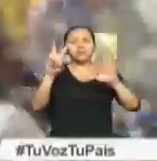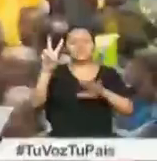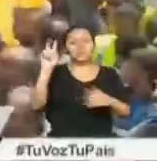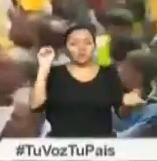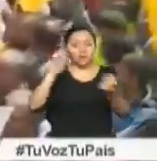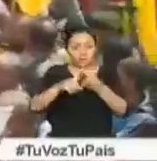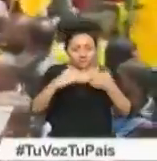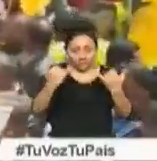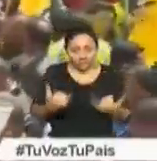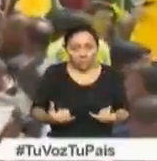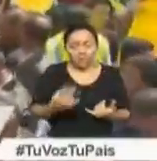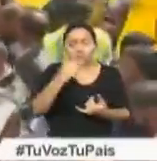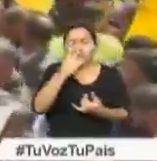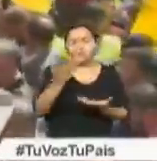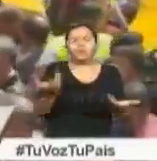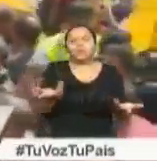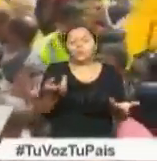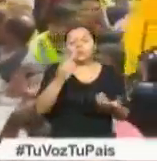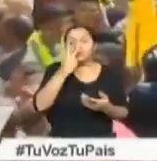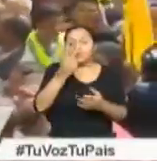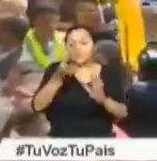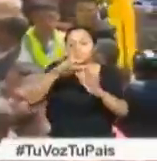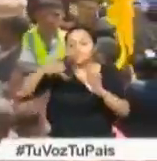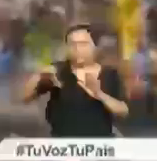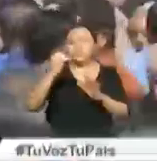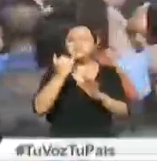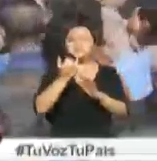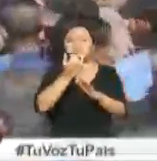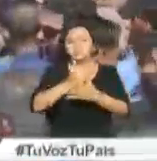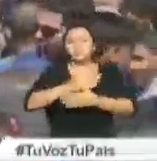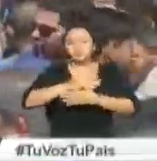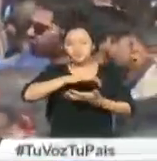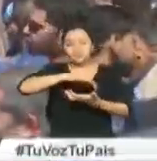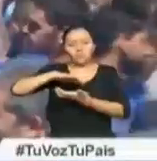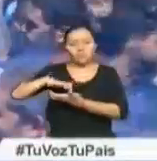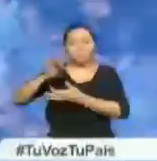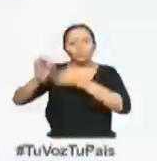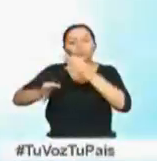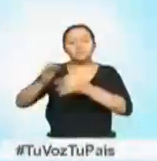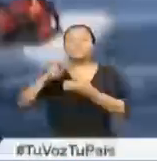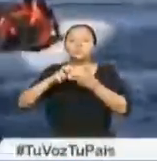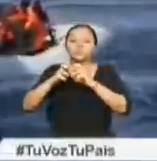que denuncian es la extensión de un apartheid israelí llevado al campo judicial.